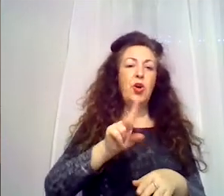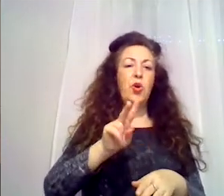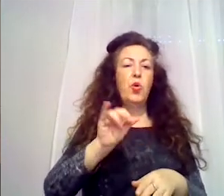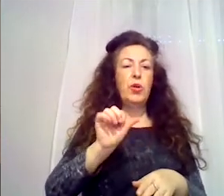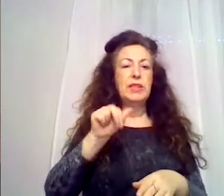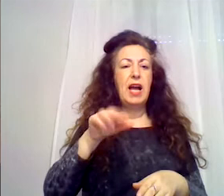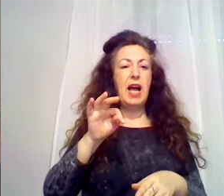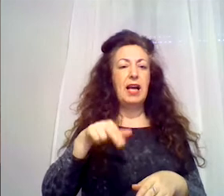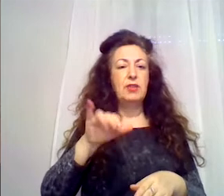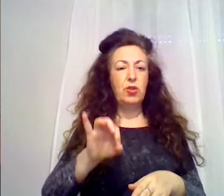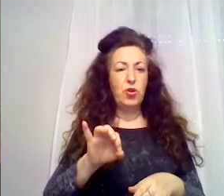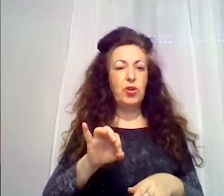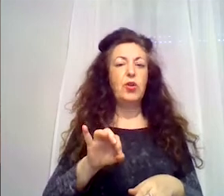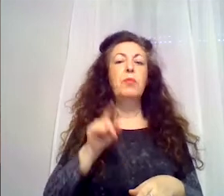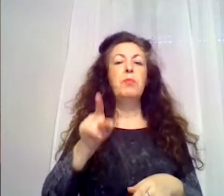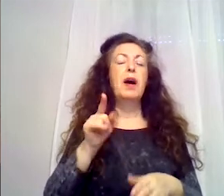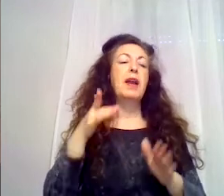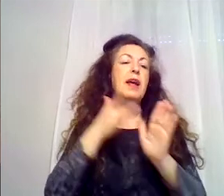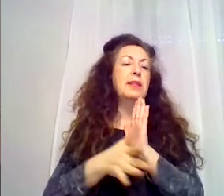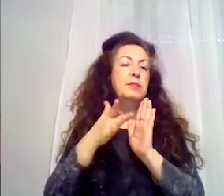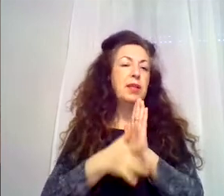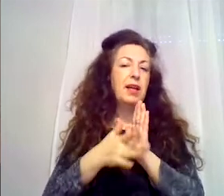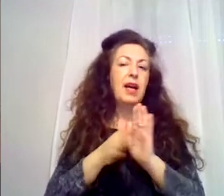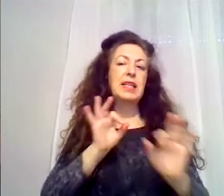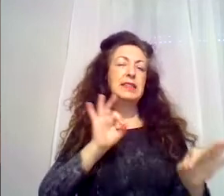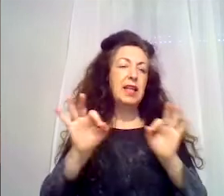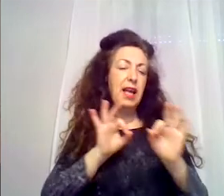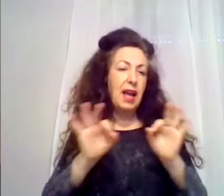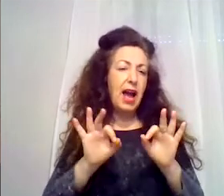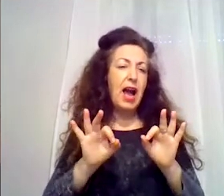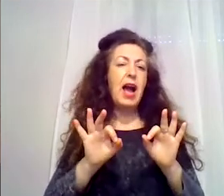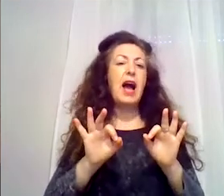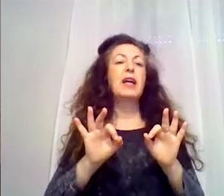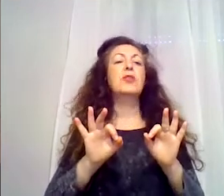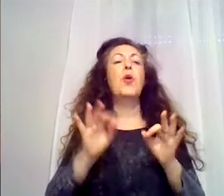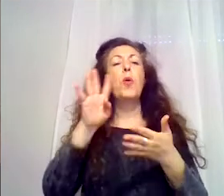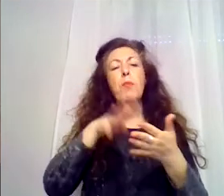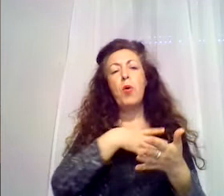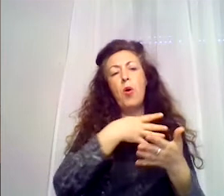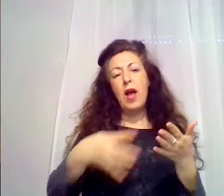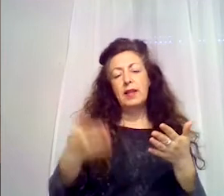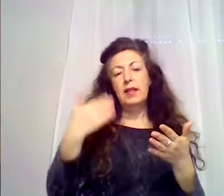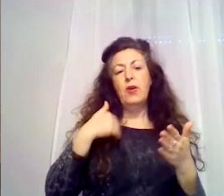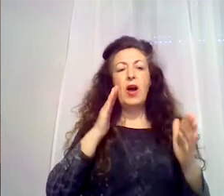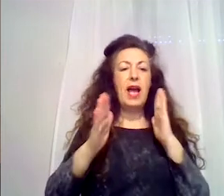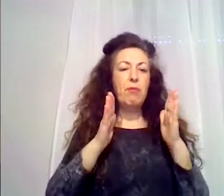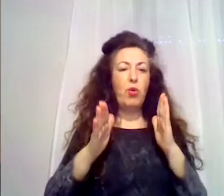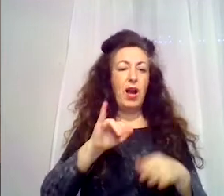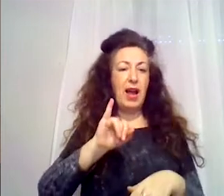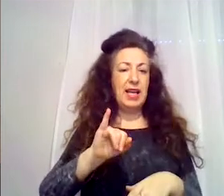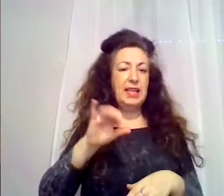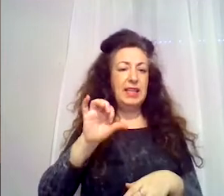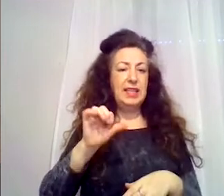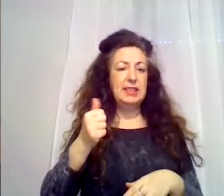Antonio, de venir aquí para hablarnos de un tema que no solo domina, sino que ama, como es, ¿verdad?, es decir, todo ese teatro